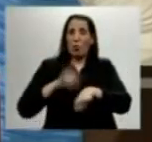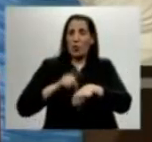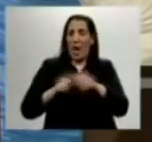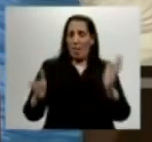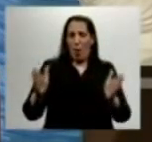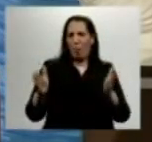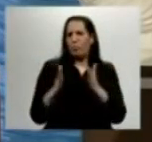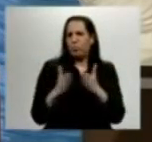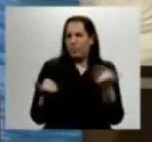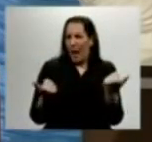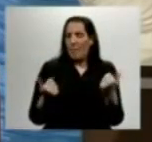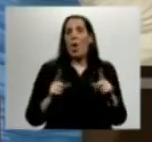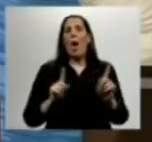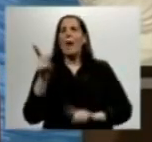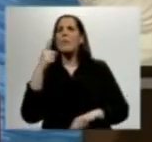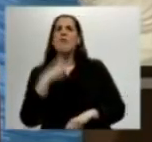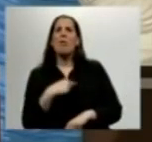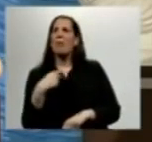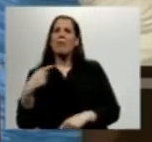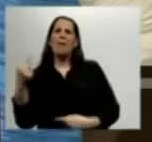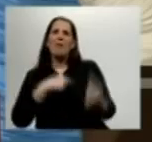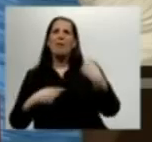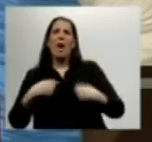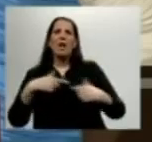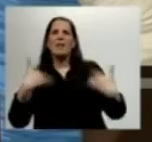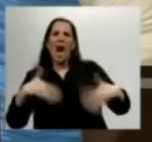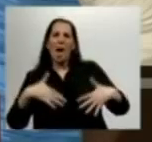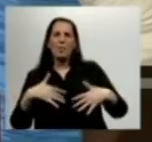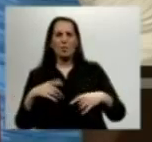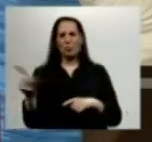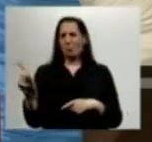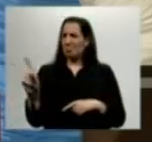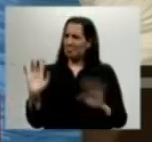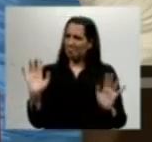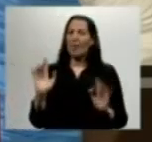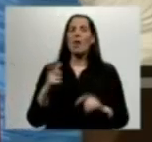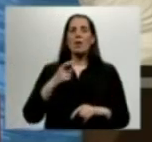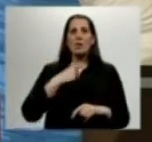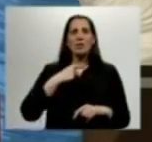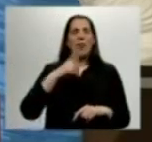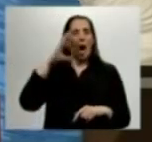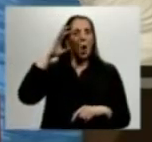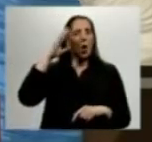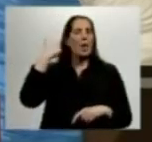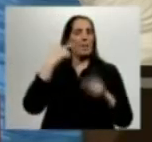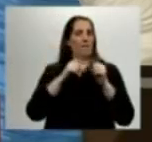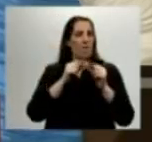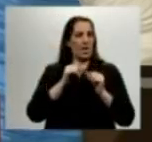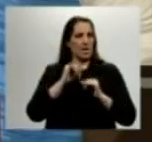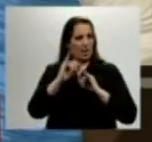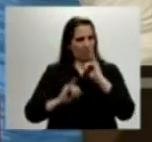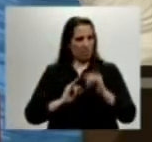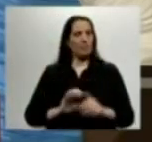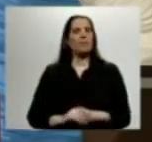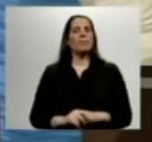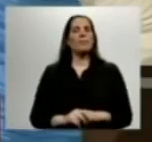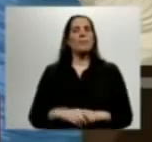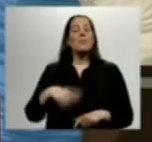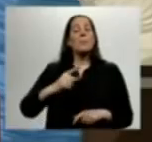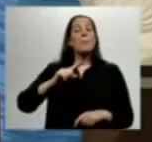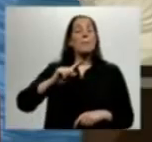decían que las cosas las habíamos hecho rápido, quiero, para no equivocarme, recordar algunas fechas.